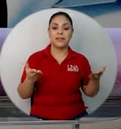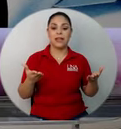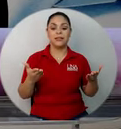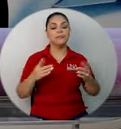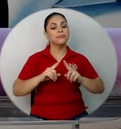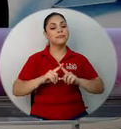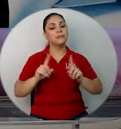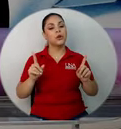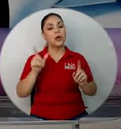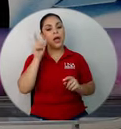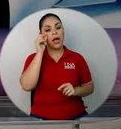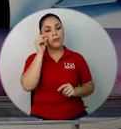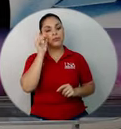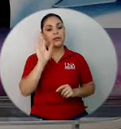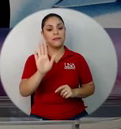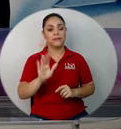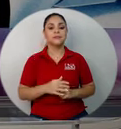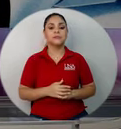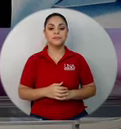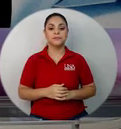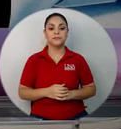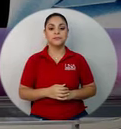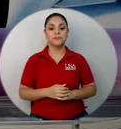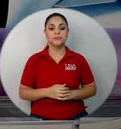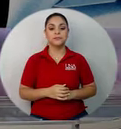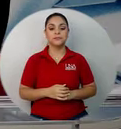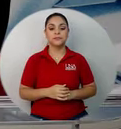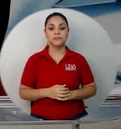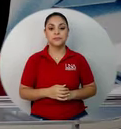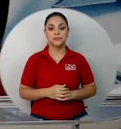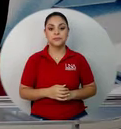pero vamos a ver, pero